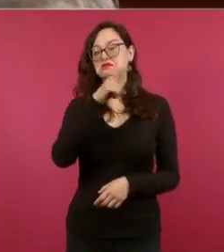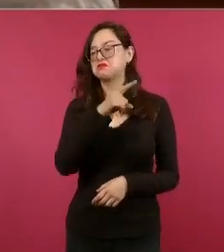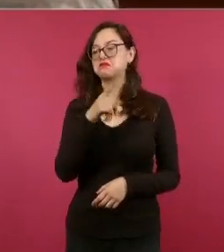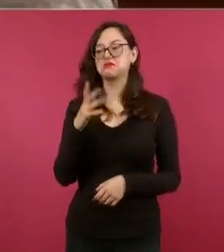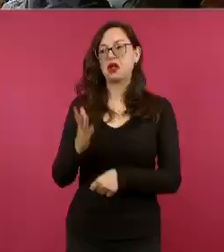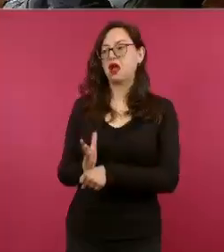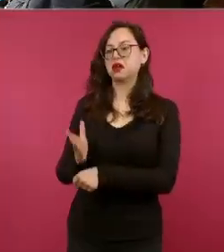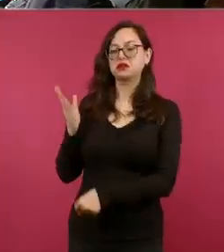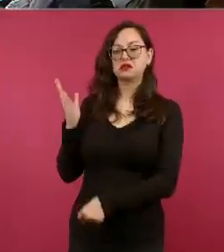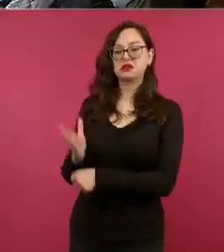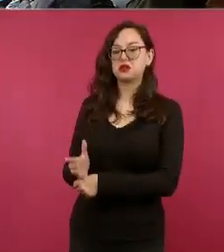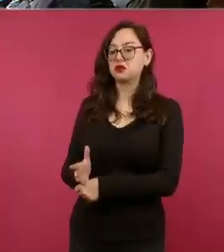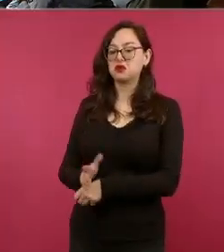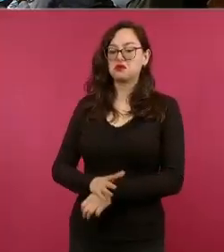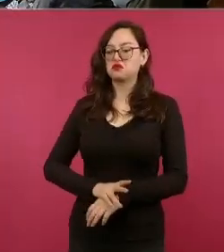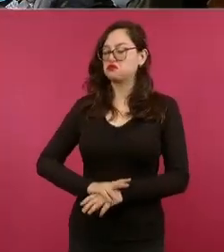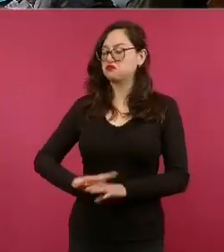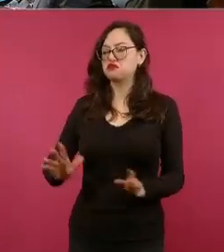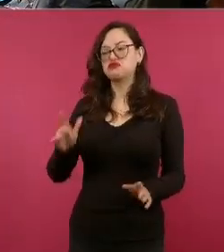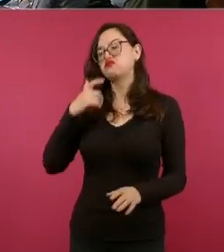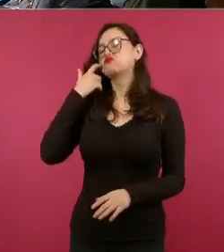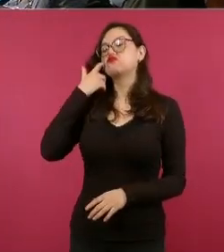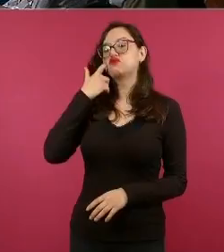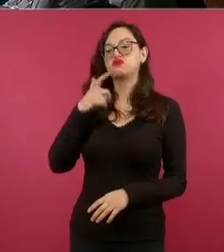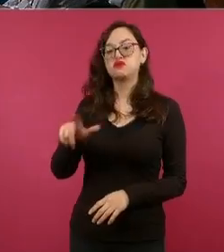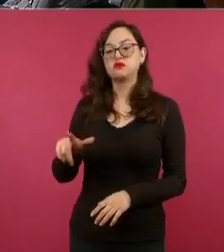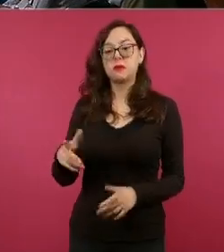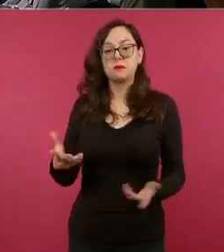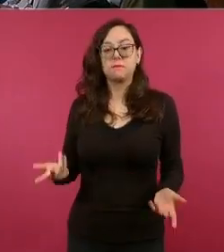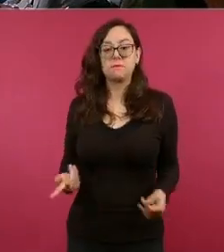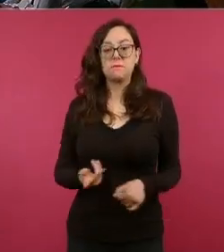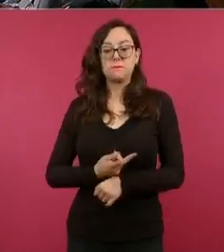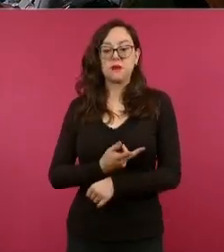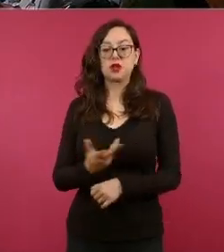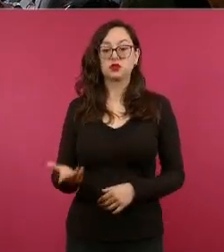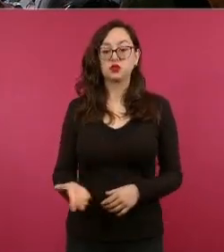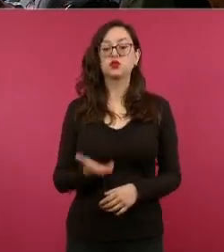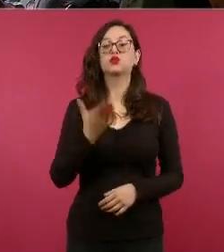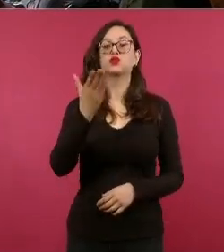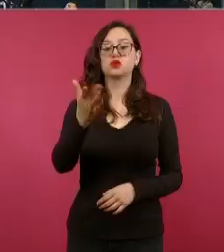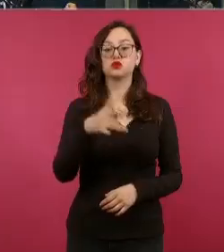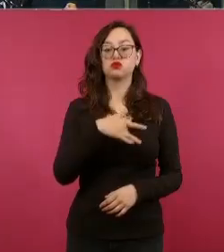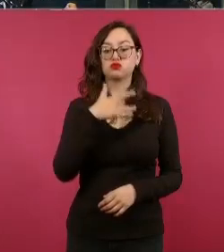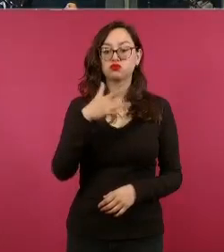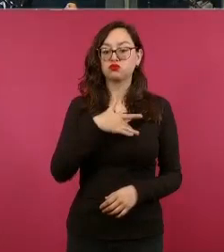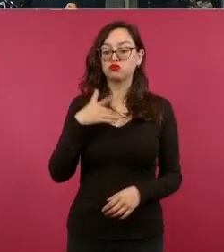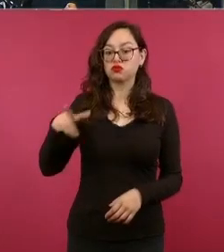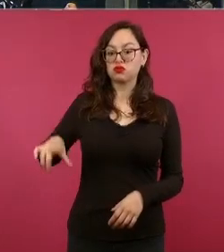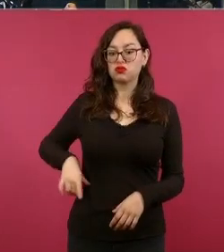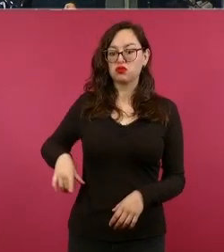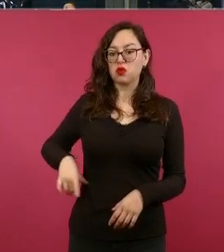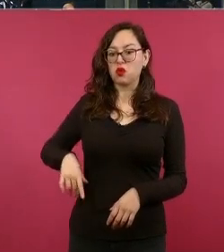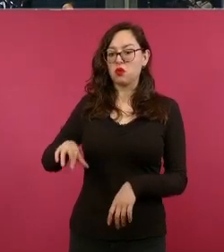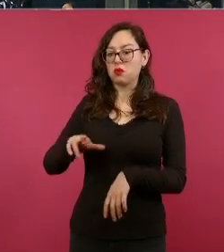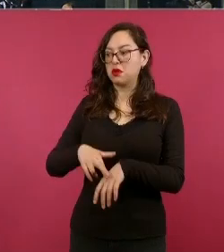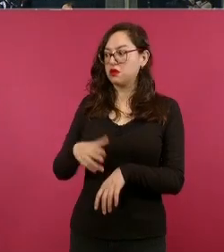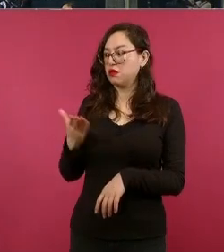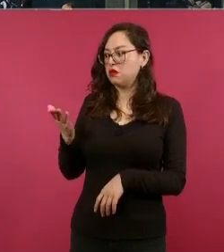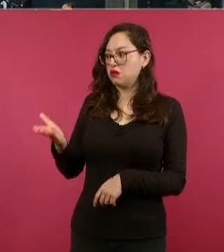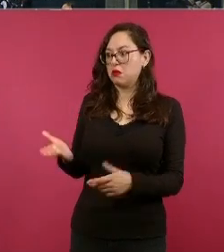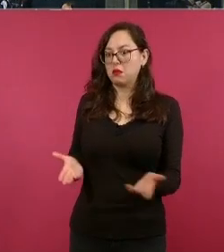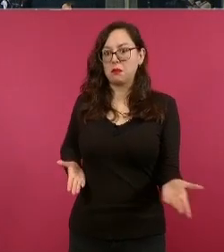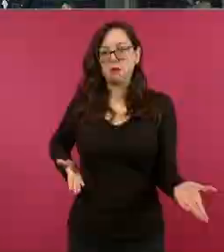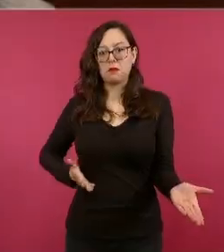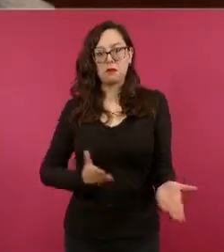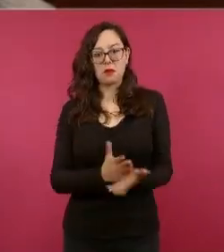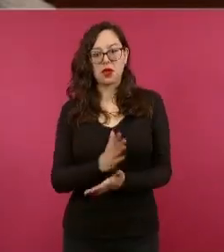por las imposiciones. Presidente, en México no existe democracia. ¿Usted está de acuerdo con el gobernador que siga utilizando a las